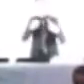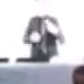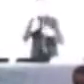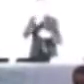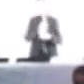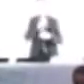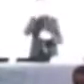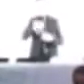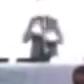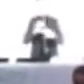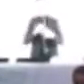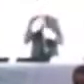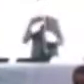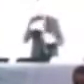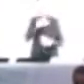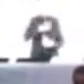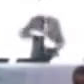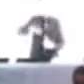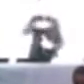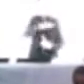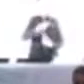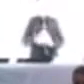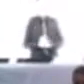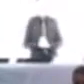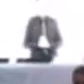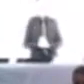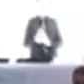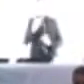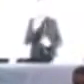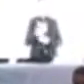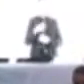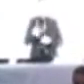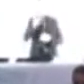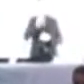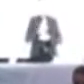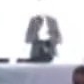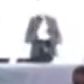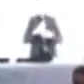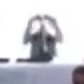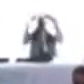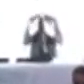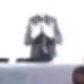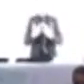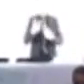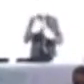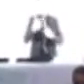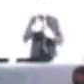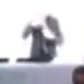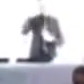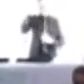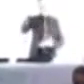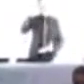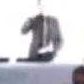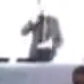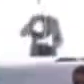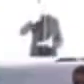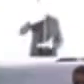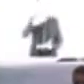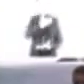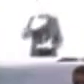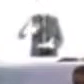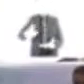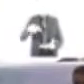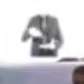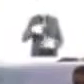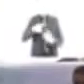tratado la autoridad. El único punto del orden del día consiste en que el magistrado presidente rinda ante el Pleno del Supremo Tribunal de